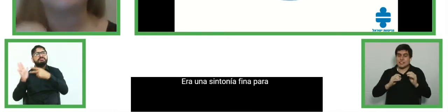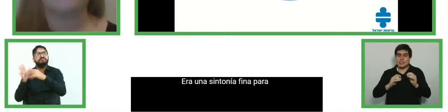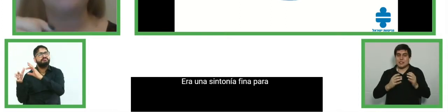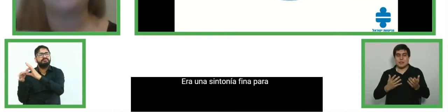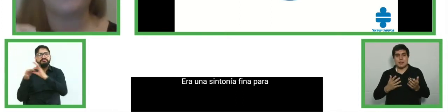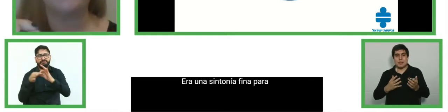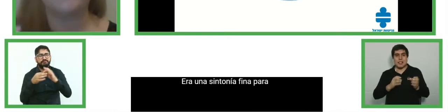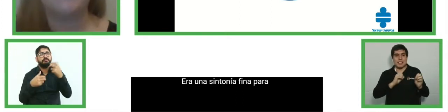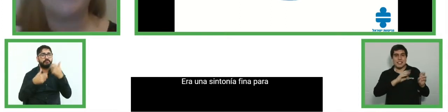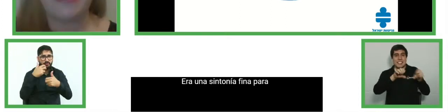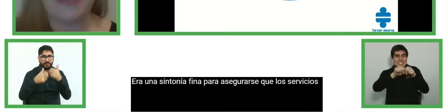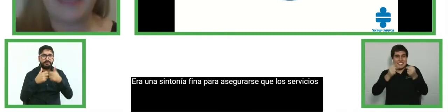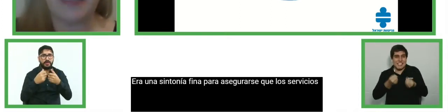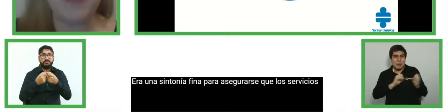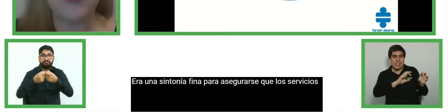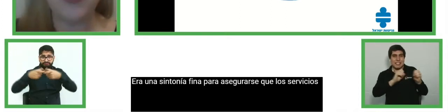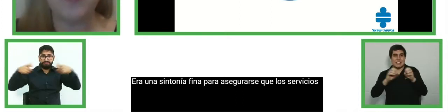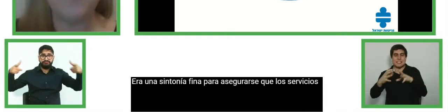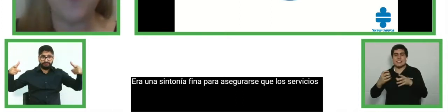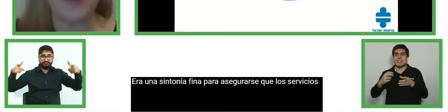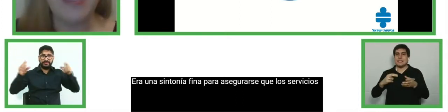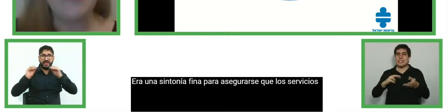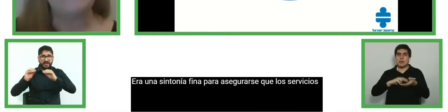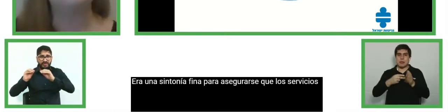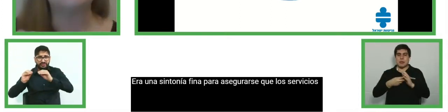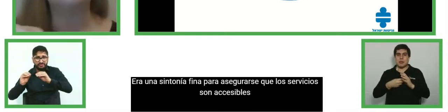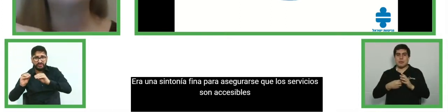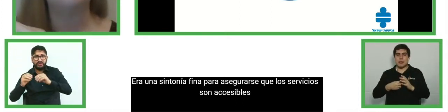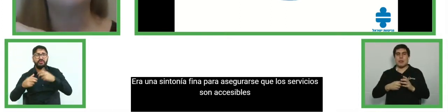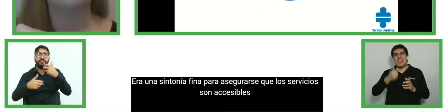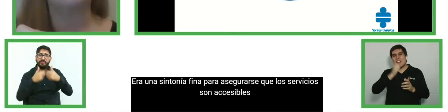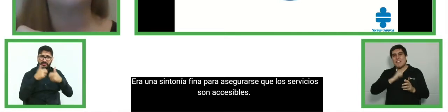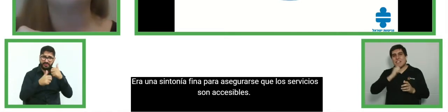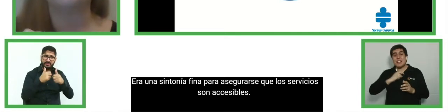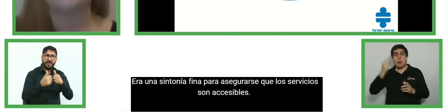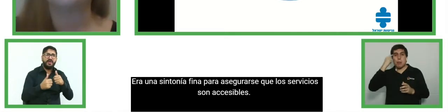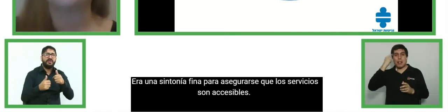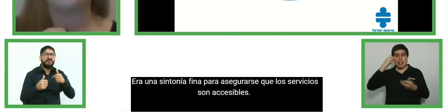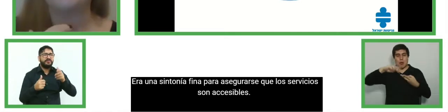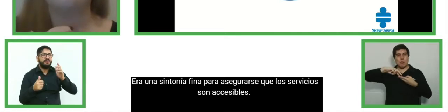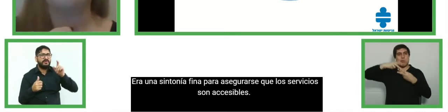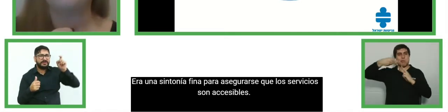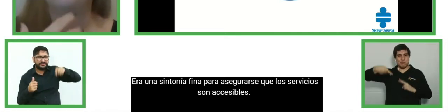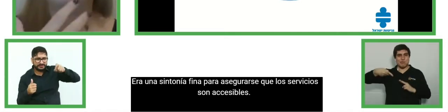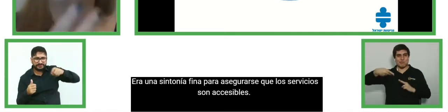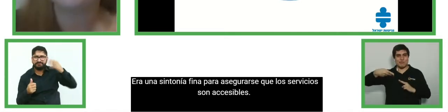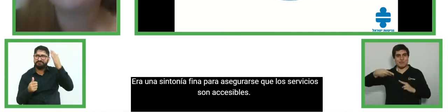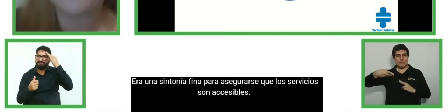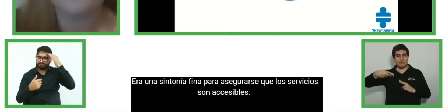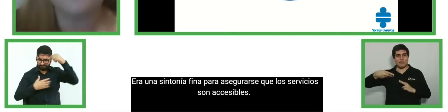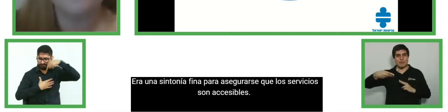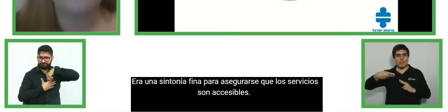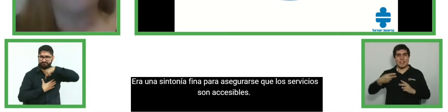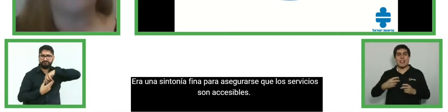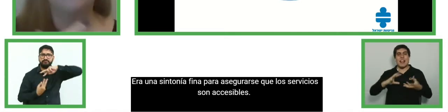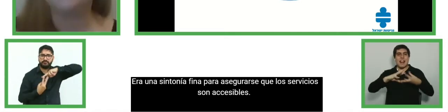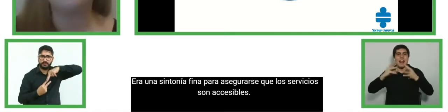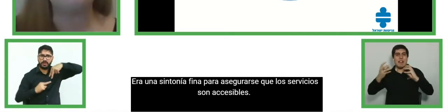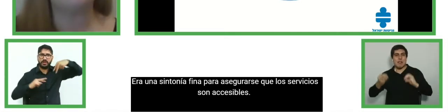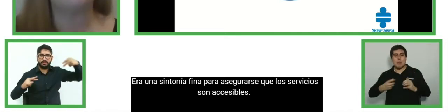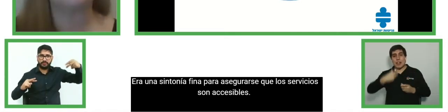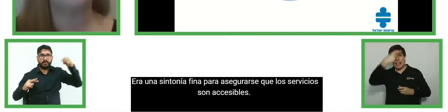educacional es muy importante, es que no necesariamente cambia el ADN, como mencioné antes. No necesariamente cambia la forma en que la